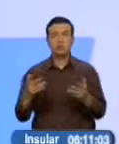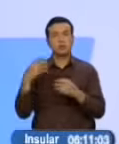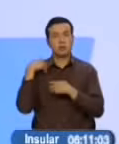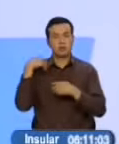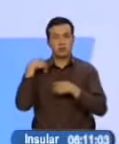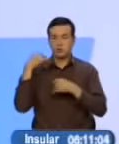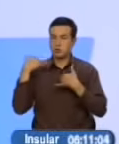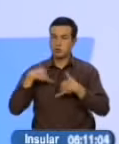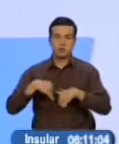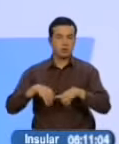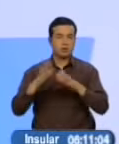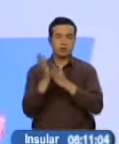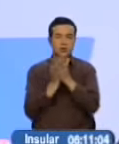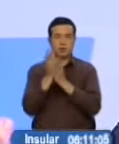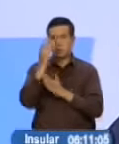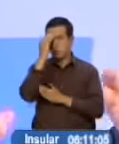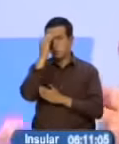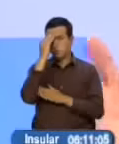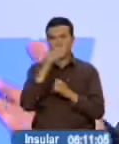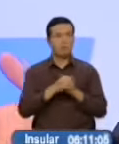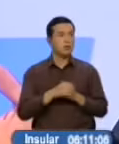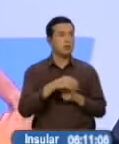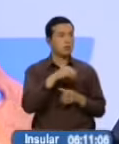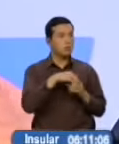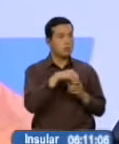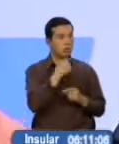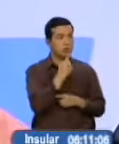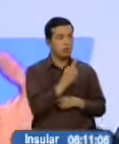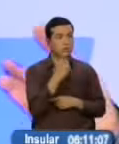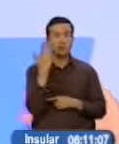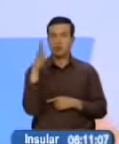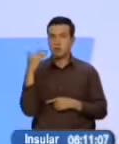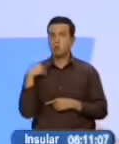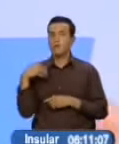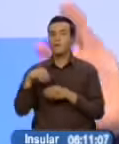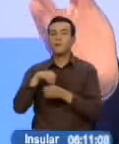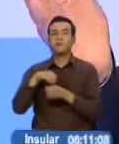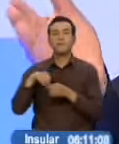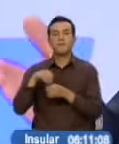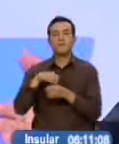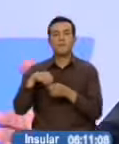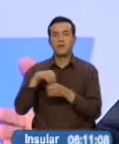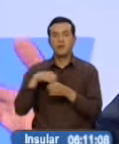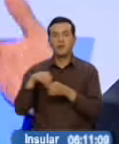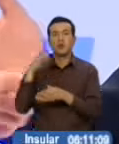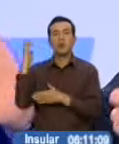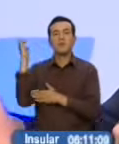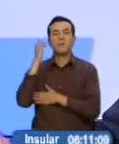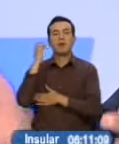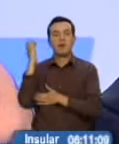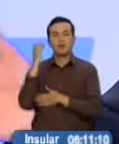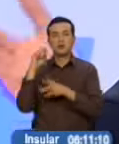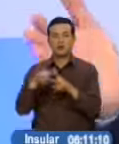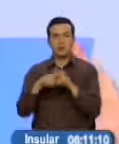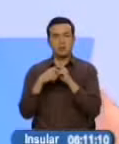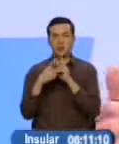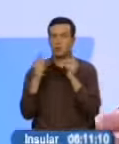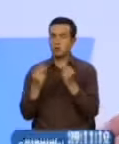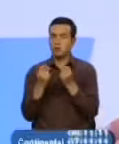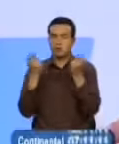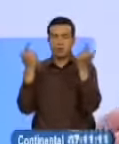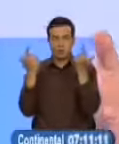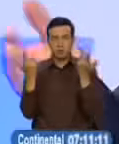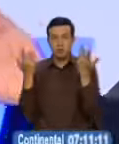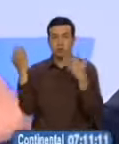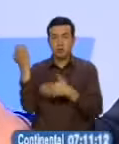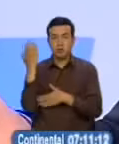garantizar la continuidad del servicio educativo. ¿Se creó el fondo que mencionaba? Teníamos un fondo de contingencia que se activó inmediatamente